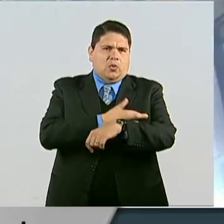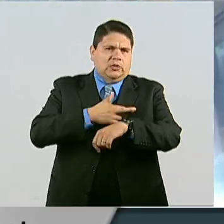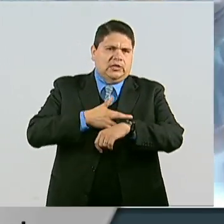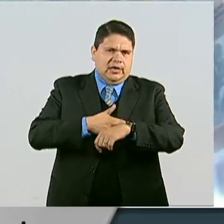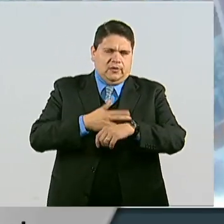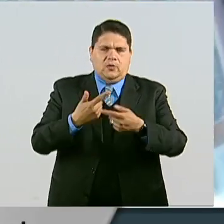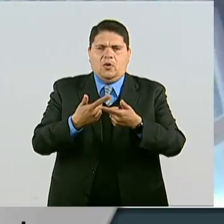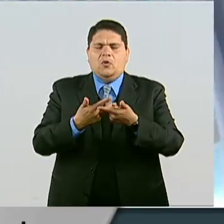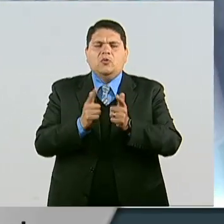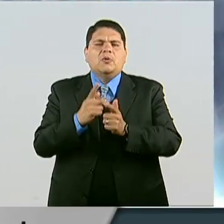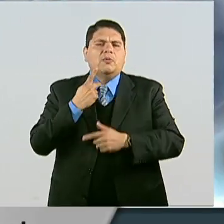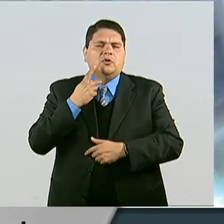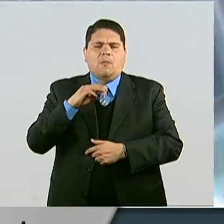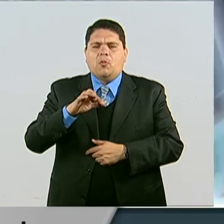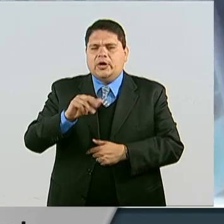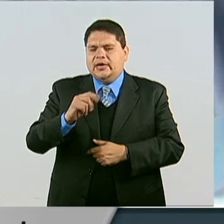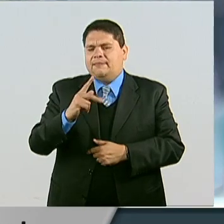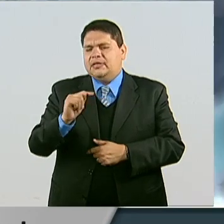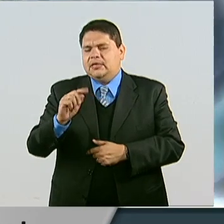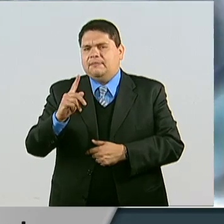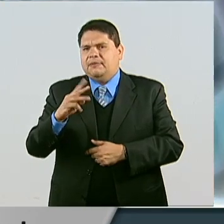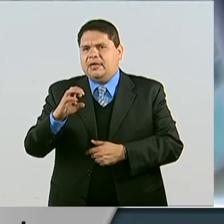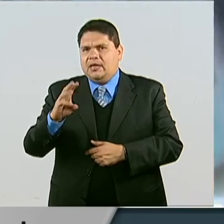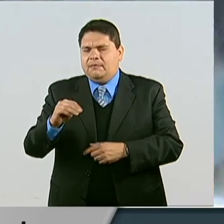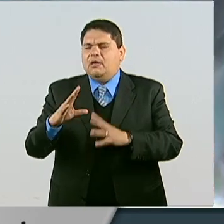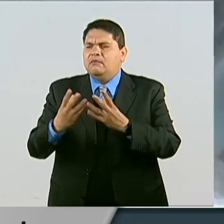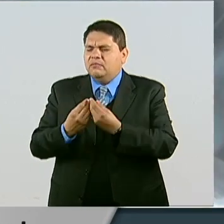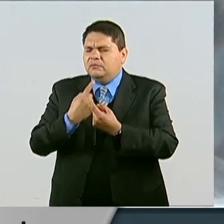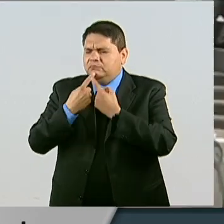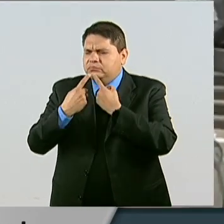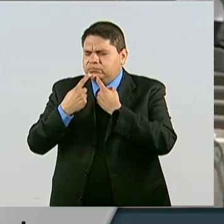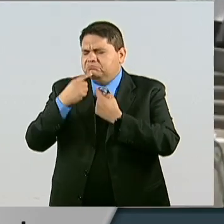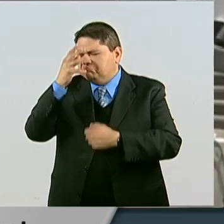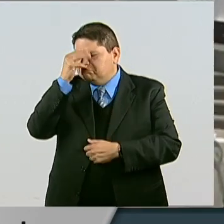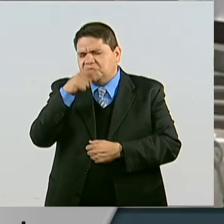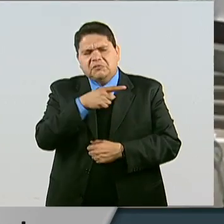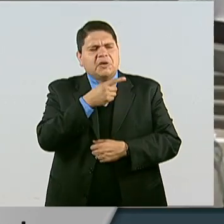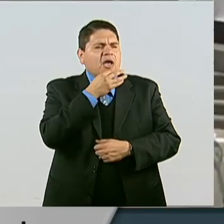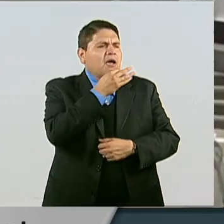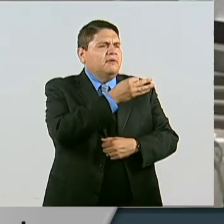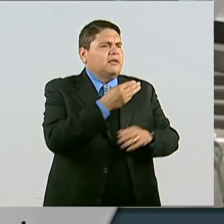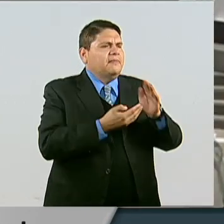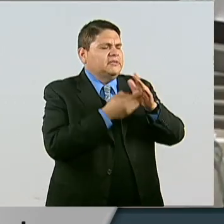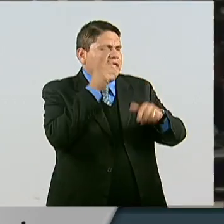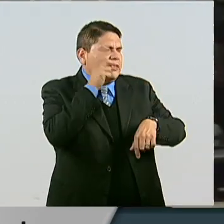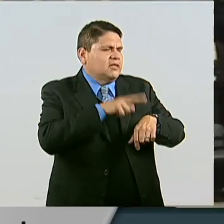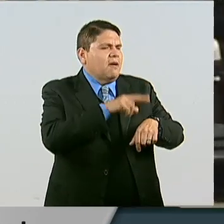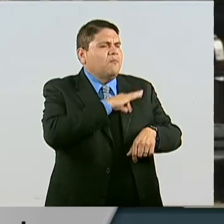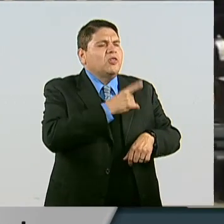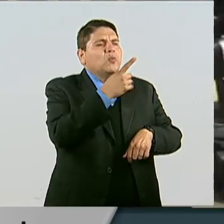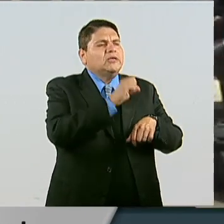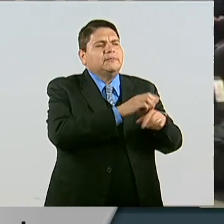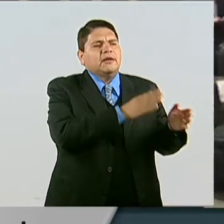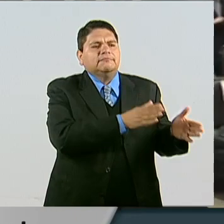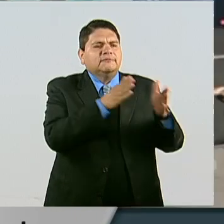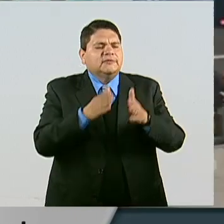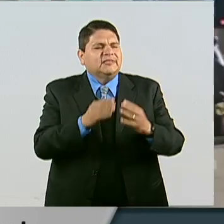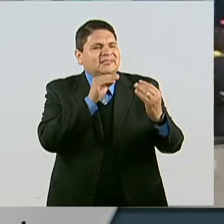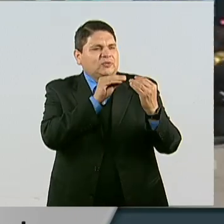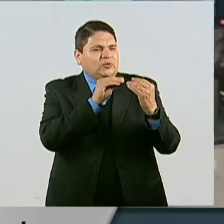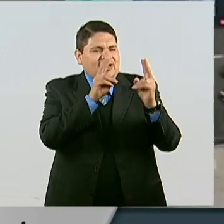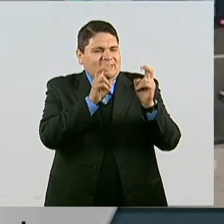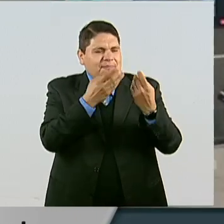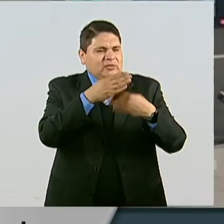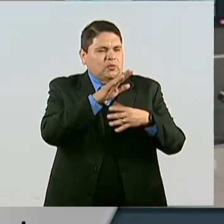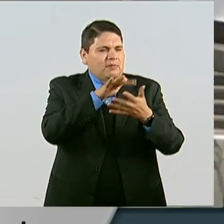coalición Juntos Haremos Historia acordaron solicitar a Mesa Directiva posponer una semana la discusión y votación de la reforma constitucional